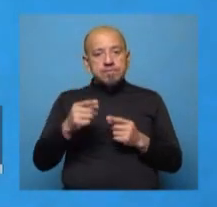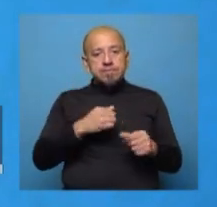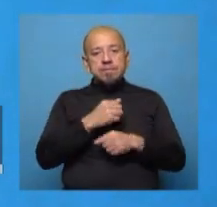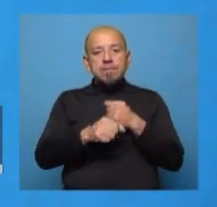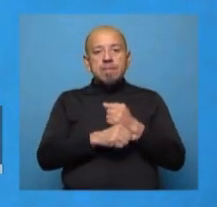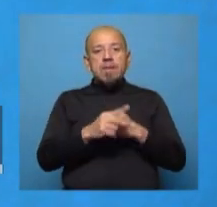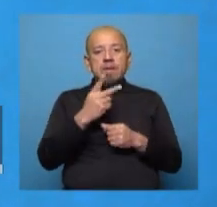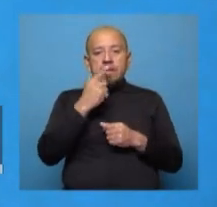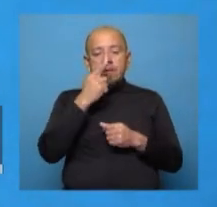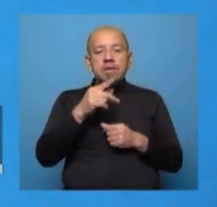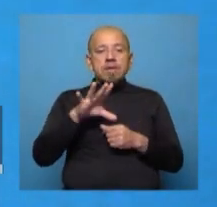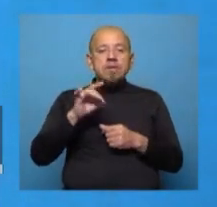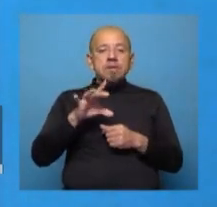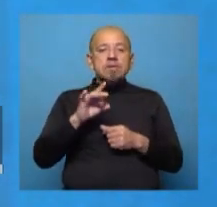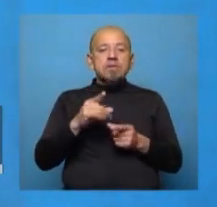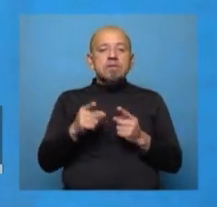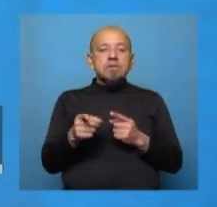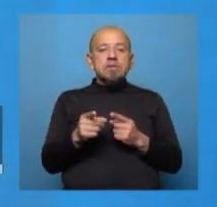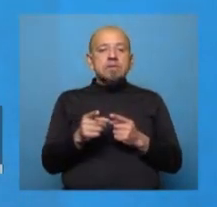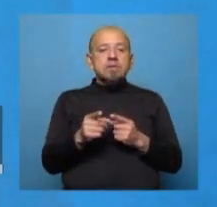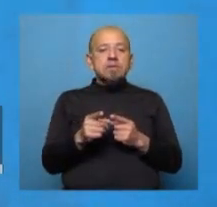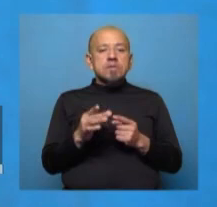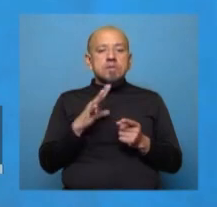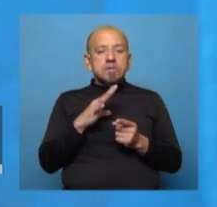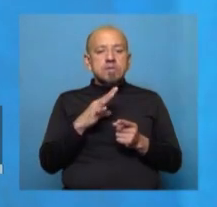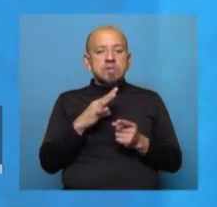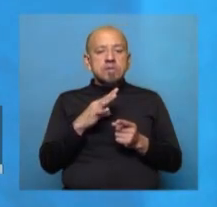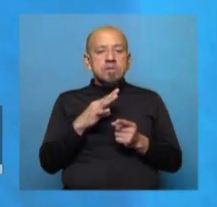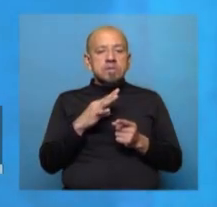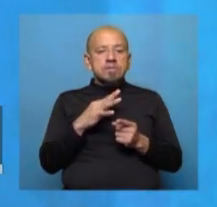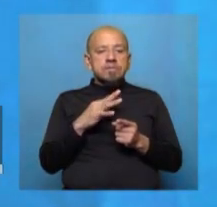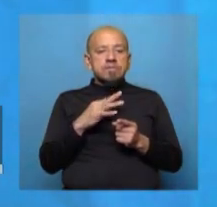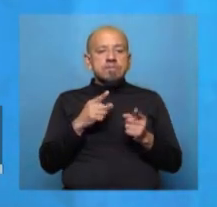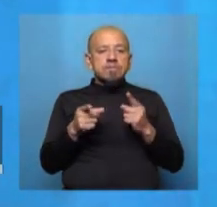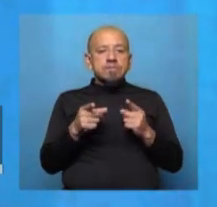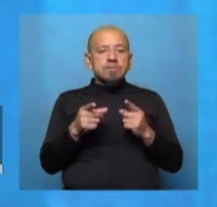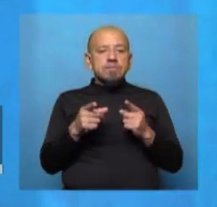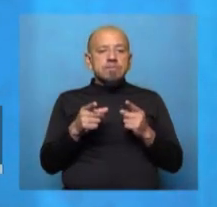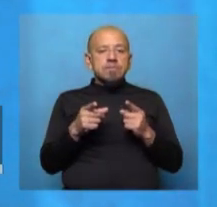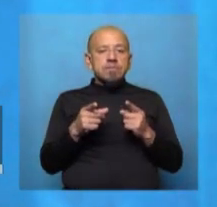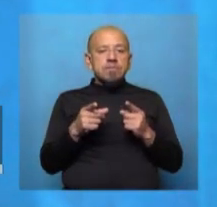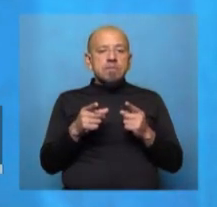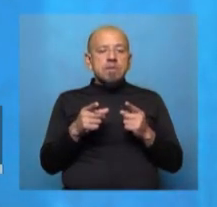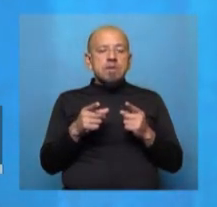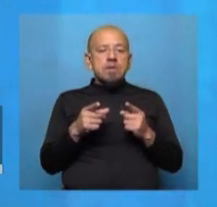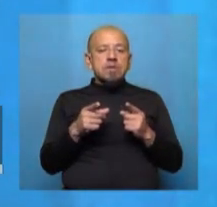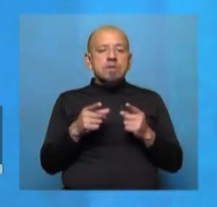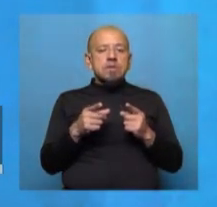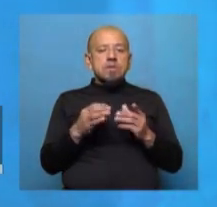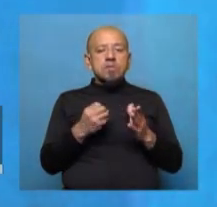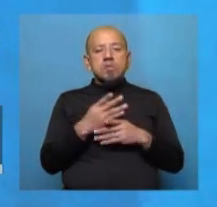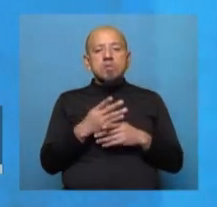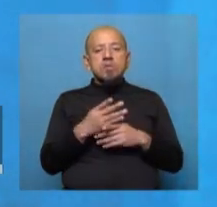2015 aproximadamente hay un 2016 por allí hay un nuevo impulso de la candidatura del